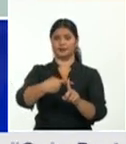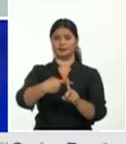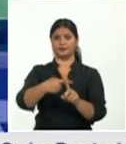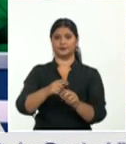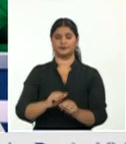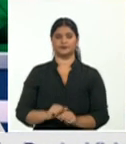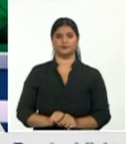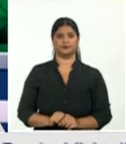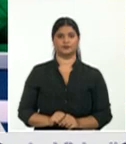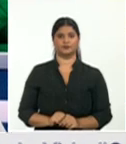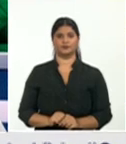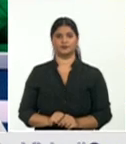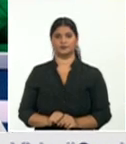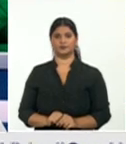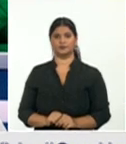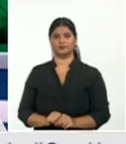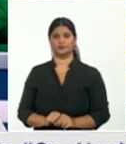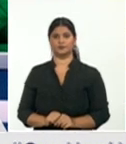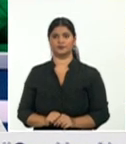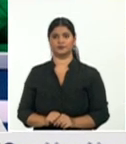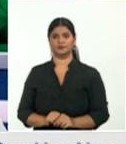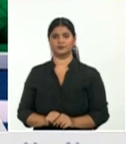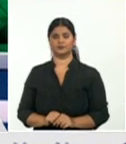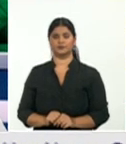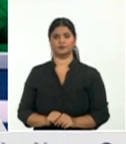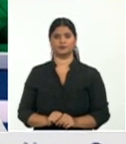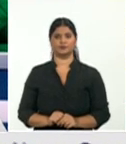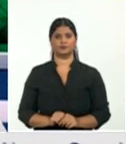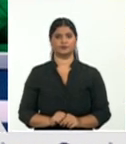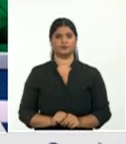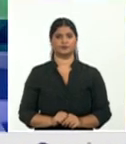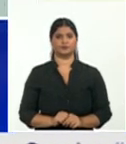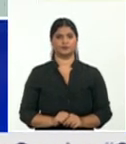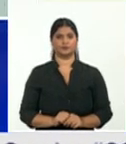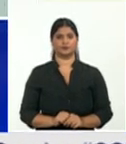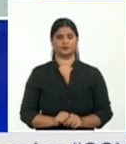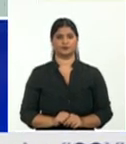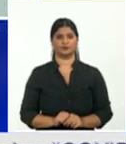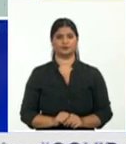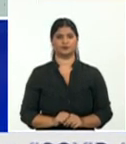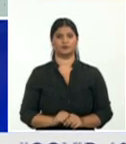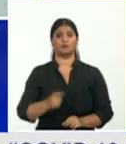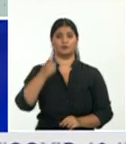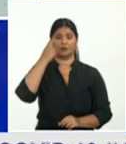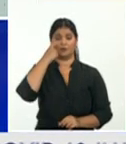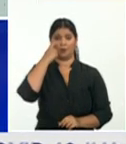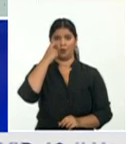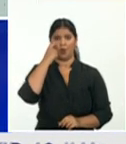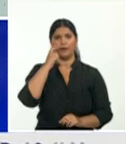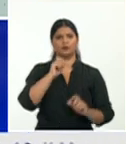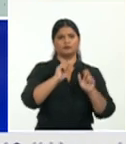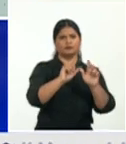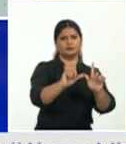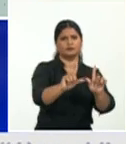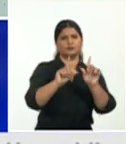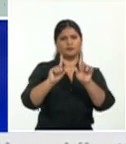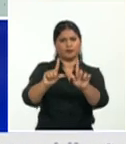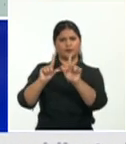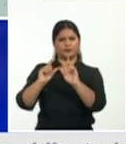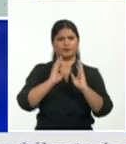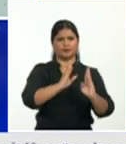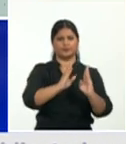enfermedad. Se elaboró un gráfico que vamos a ver a continuación con los territorios de mayor incidencia de